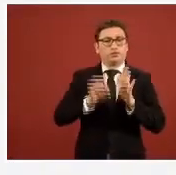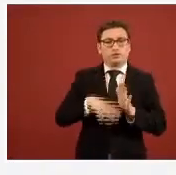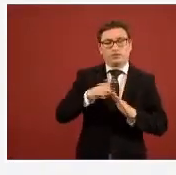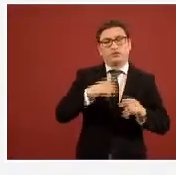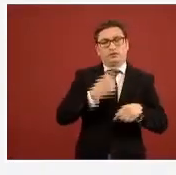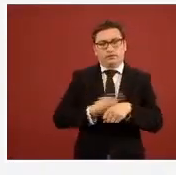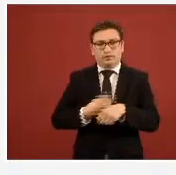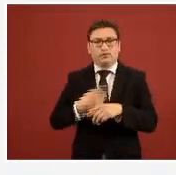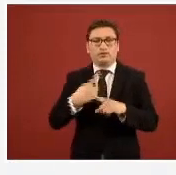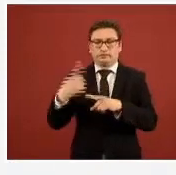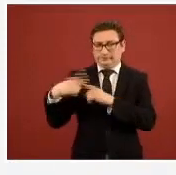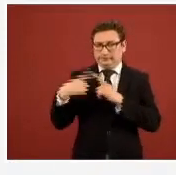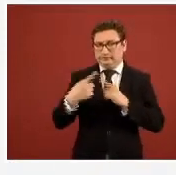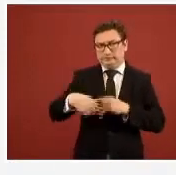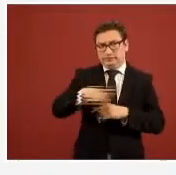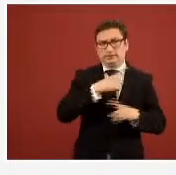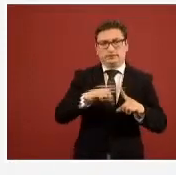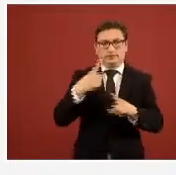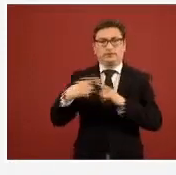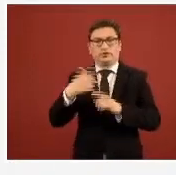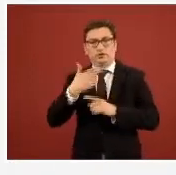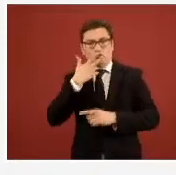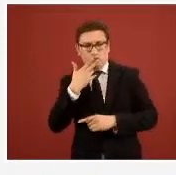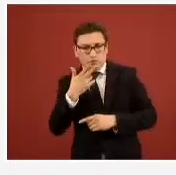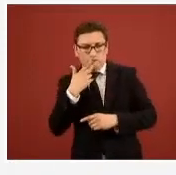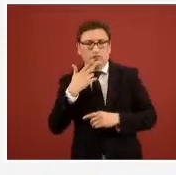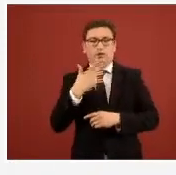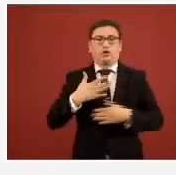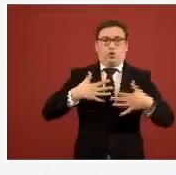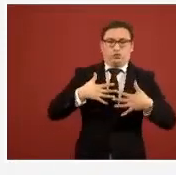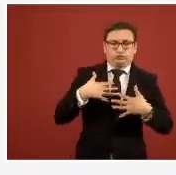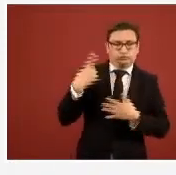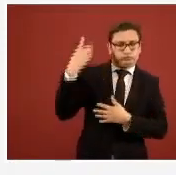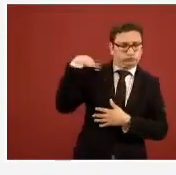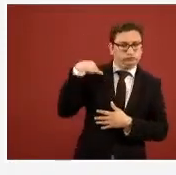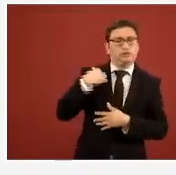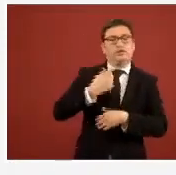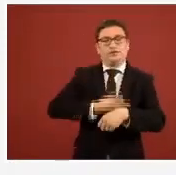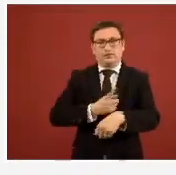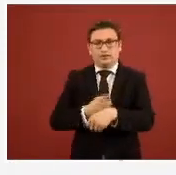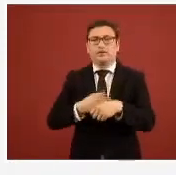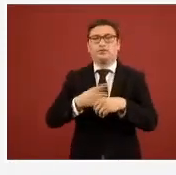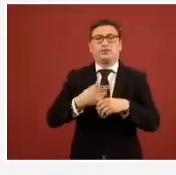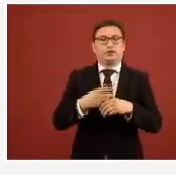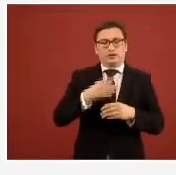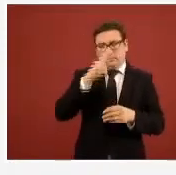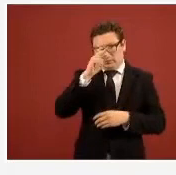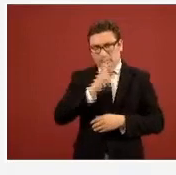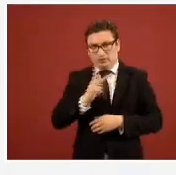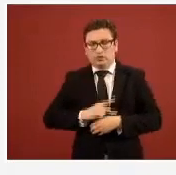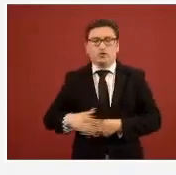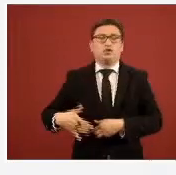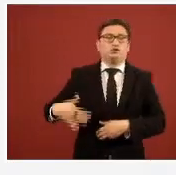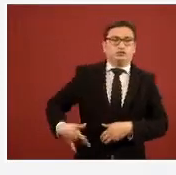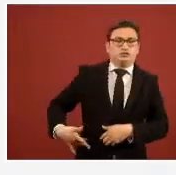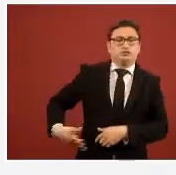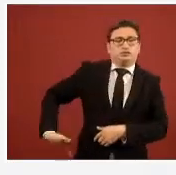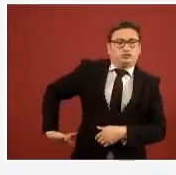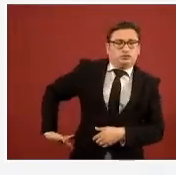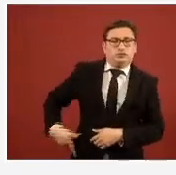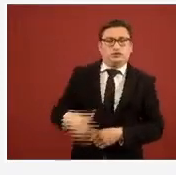demás comorbilidades. Mencionamos tabaquismo, enfermedad pulmonar obstructiva crónica, la insuficiencia renal crónica,